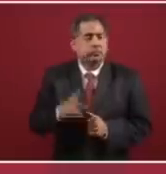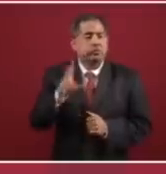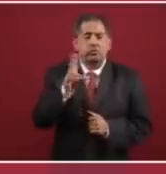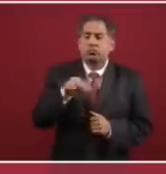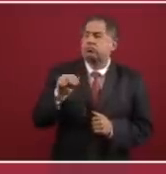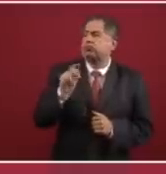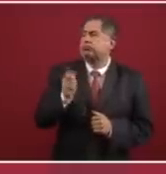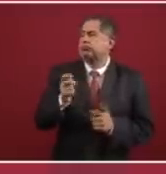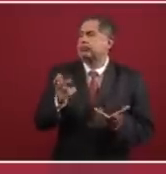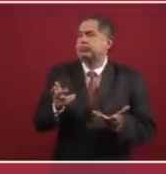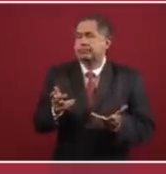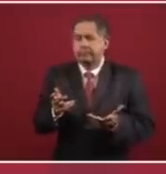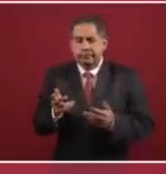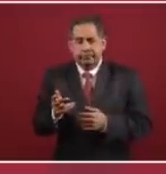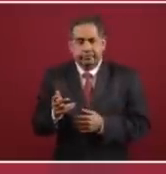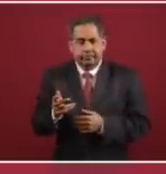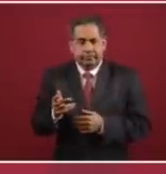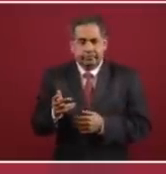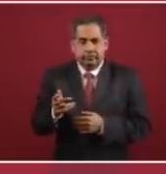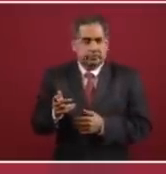permanezcan con